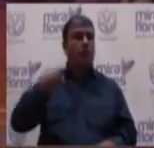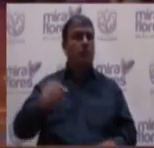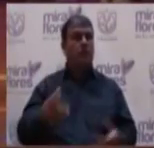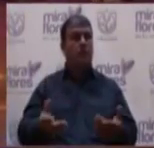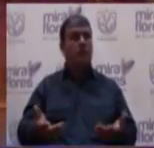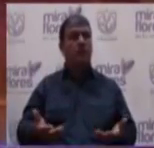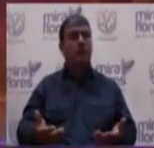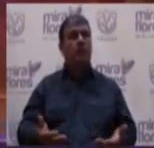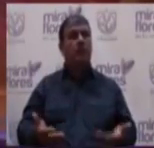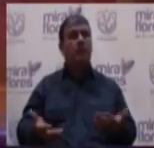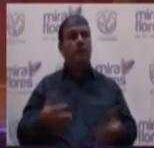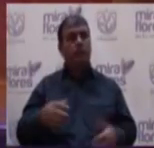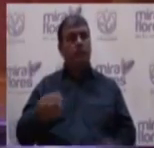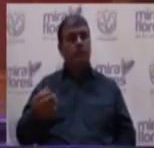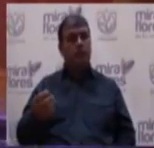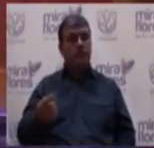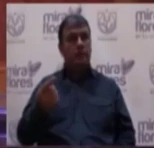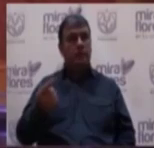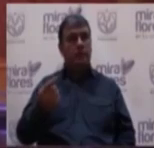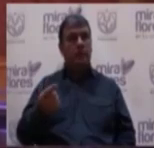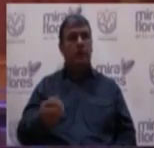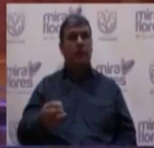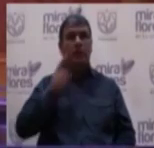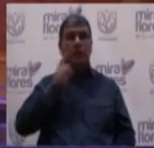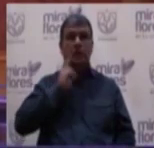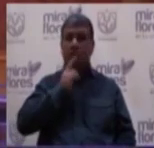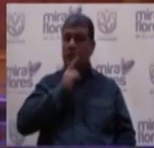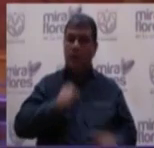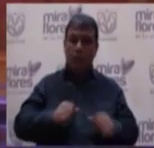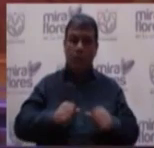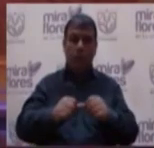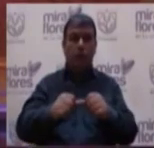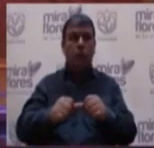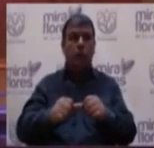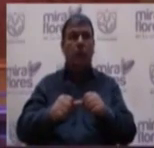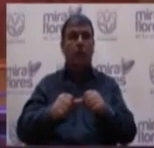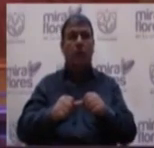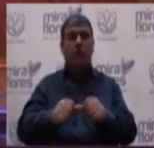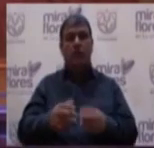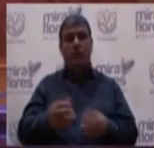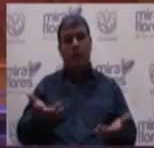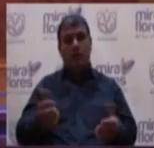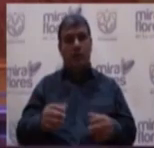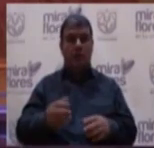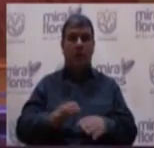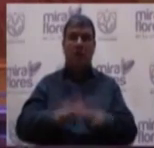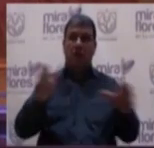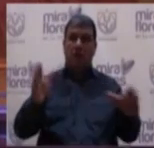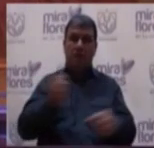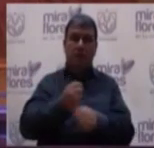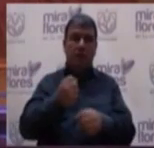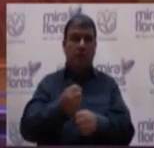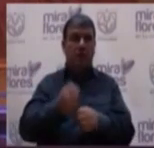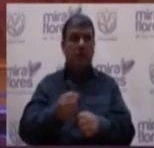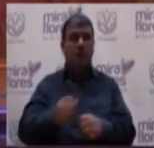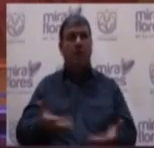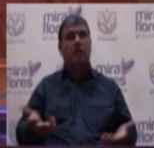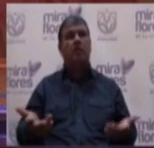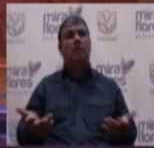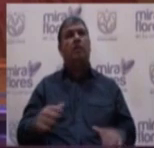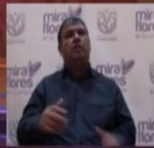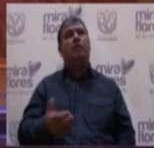Sousa? Simplemente el restaurante sigue funcionando en la calle Díaz Canseco. El 6 de diciembre creo que ya se